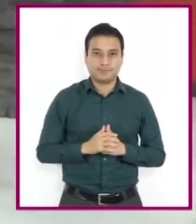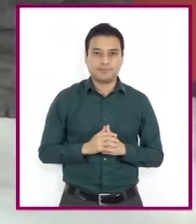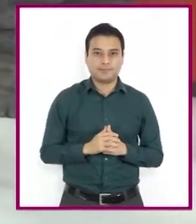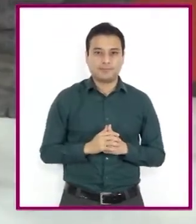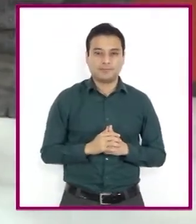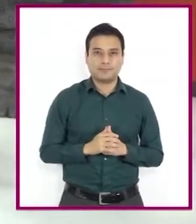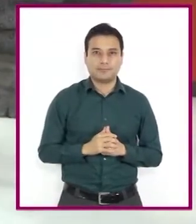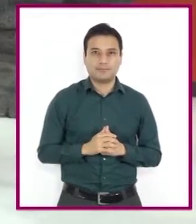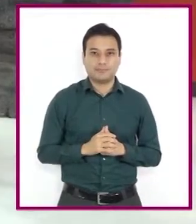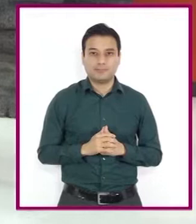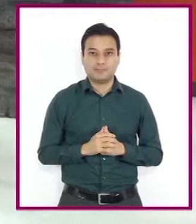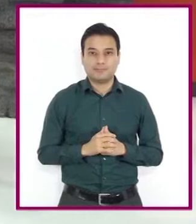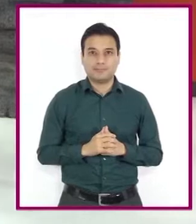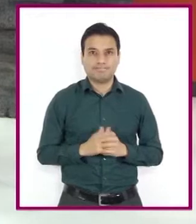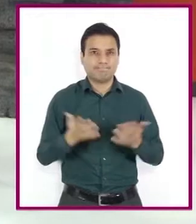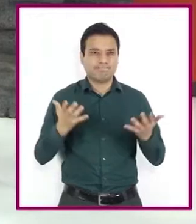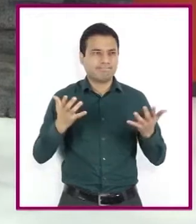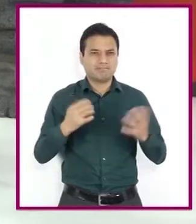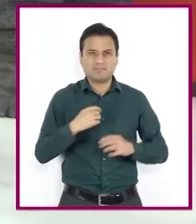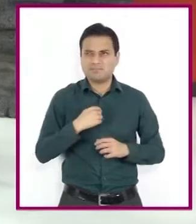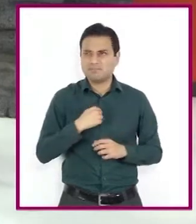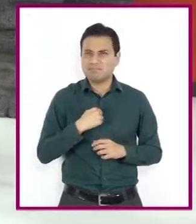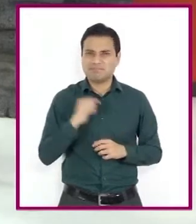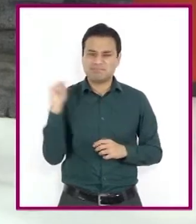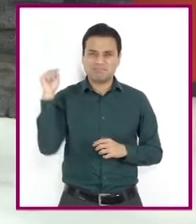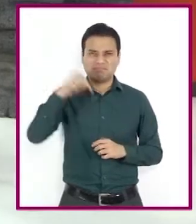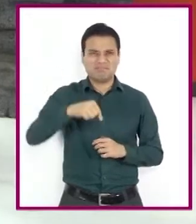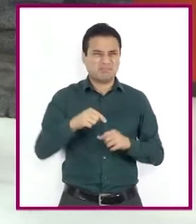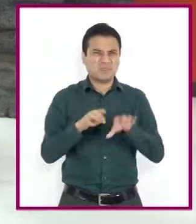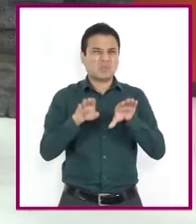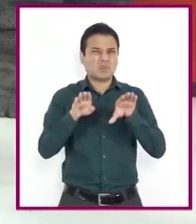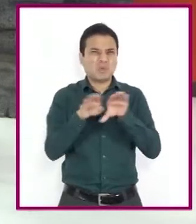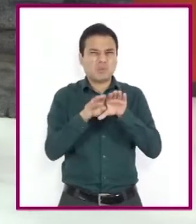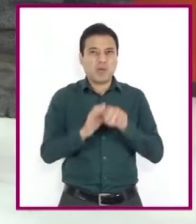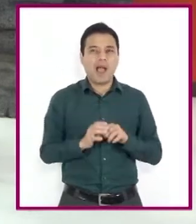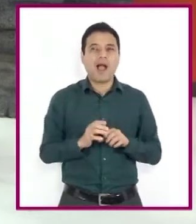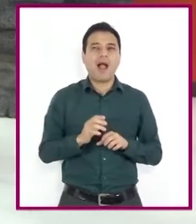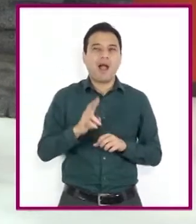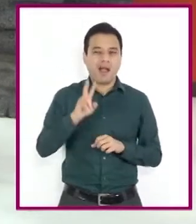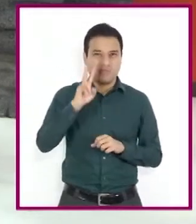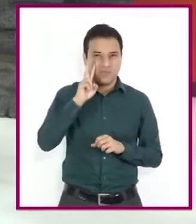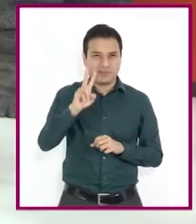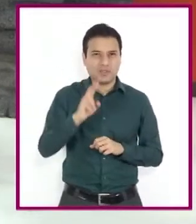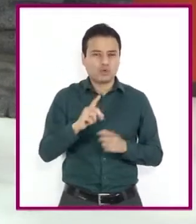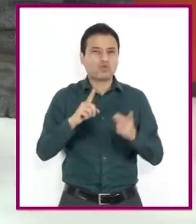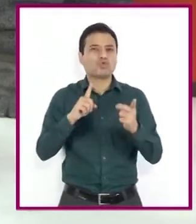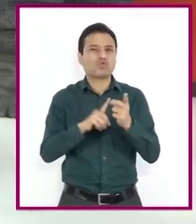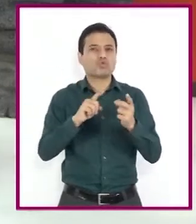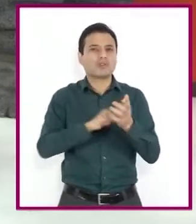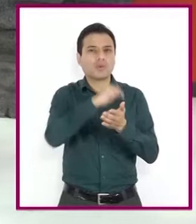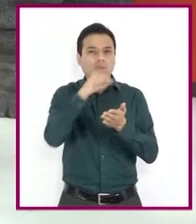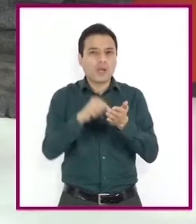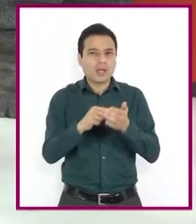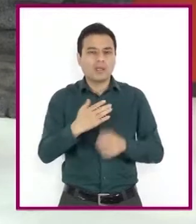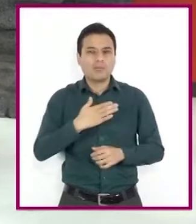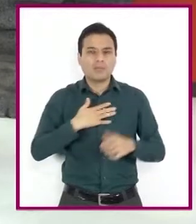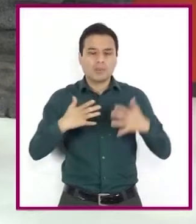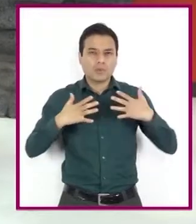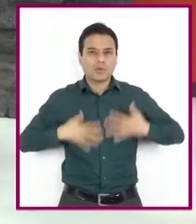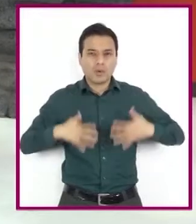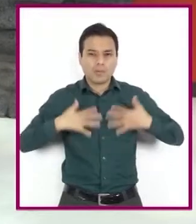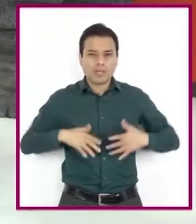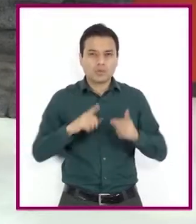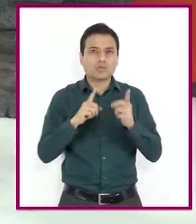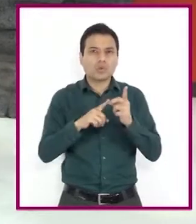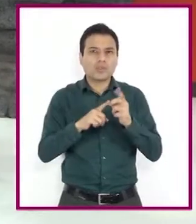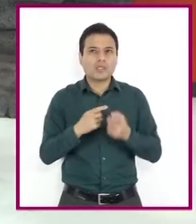¡Ay, qué golpe me di! ¿Qué hago aquí? Ah, ya te vi, Emma. ¿Ahora dónde me trajiste? ¿Y mi ropa? Estaba bien a